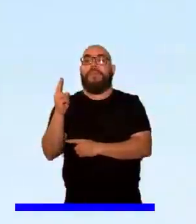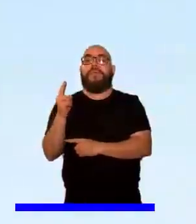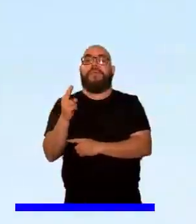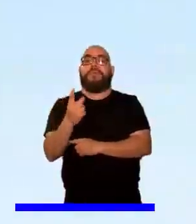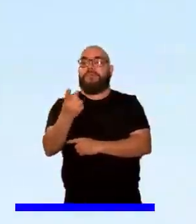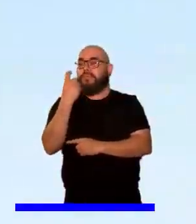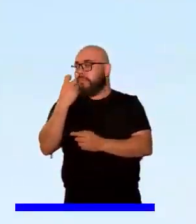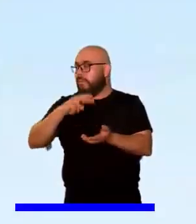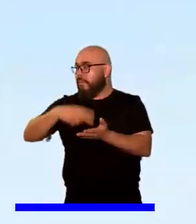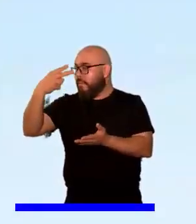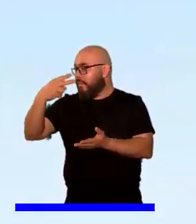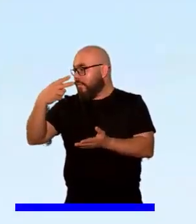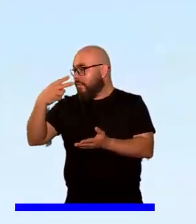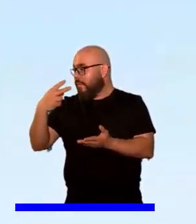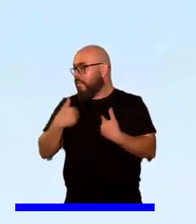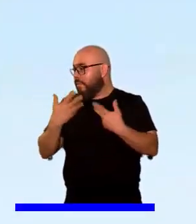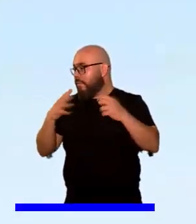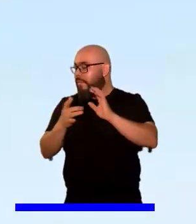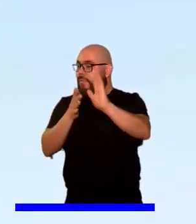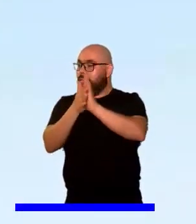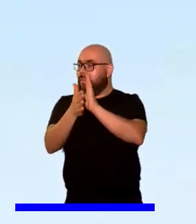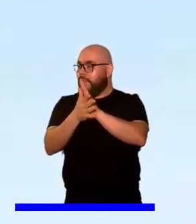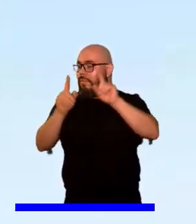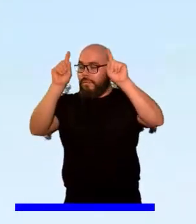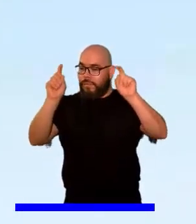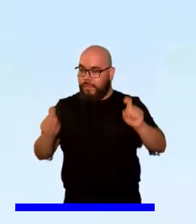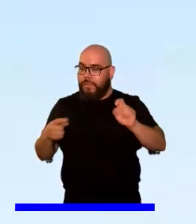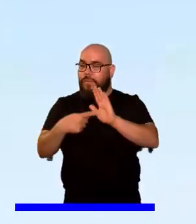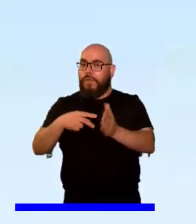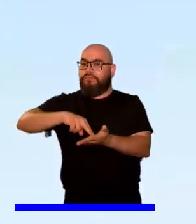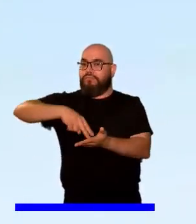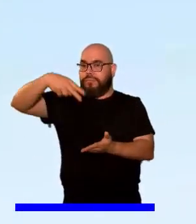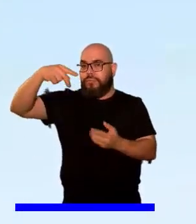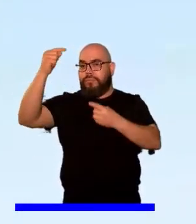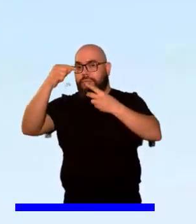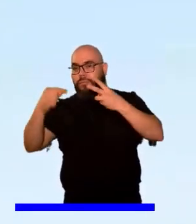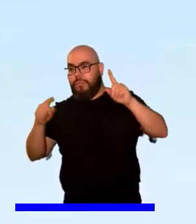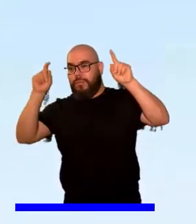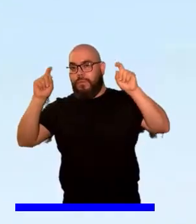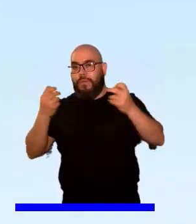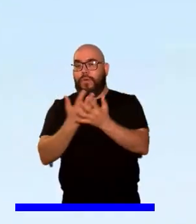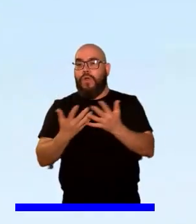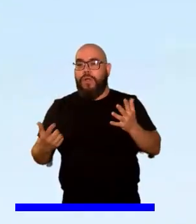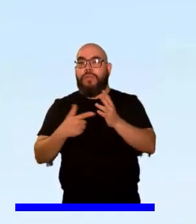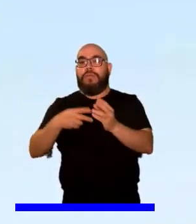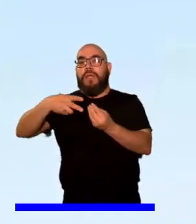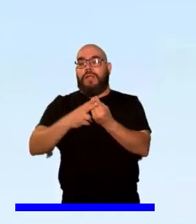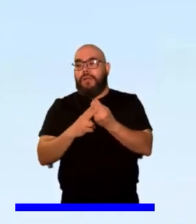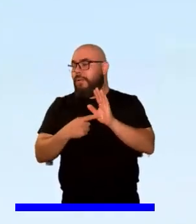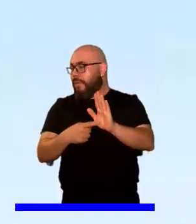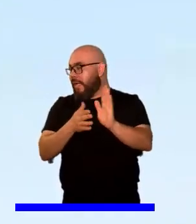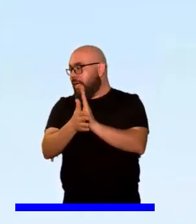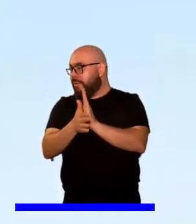Dime el nombre de un personaje, pero resulta que yo no me acuerdo de ese personaje. Entonces, aquí yo estoy mostrando un poquito más de cosas de la herramienta por debajo.